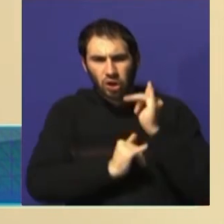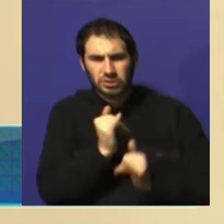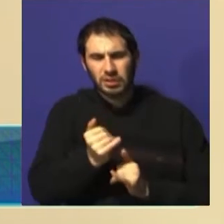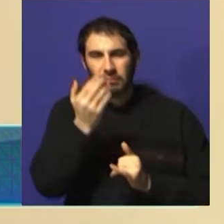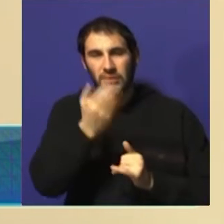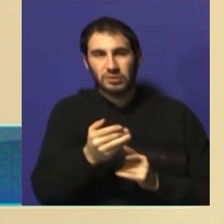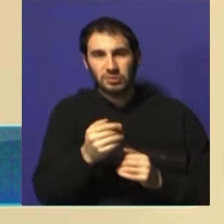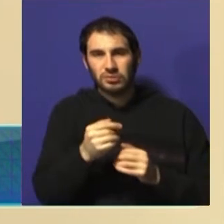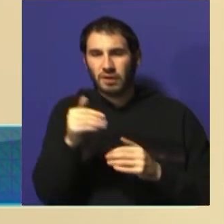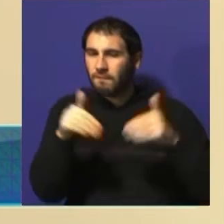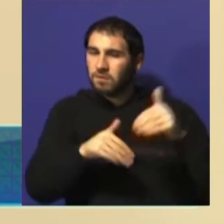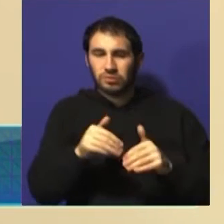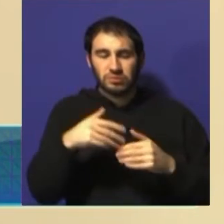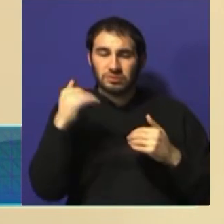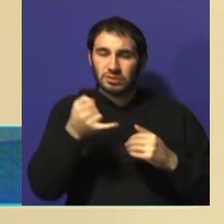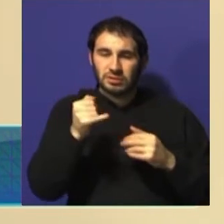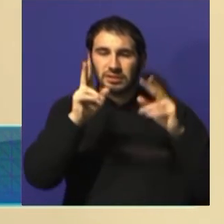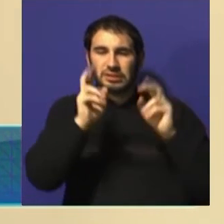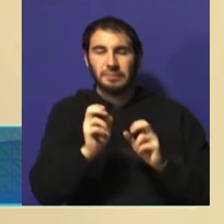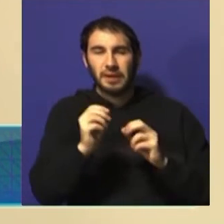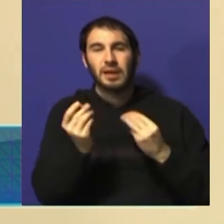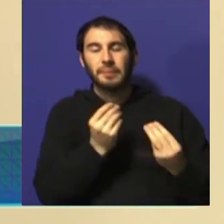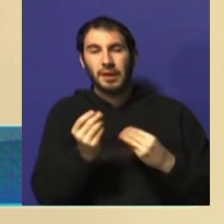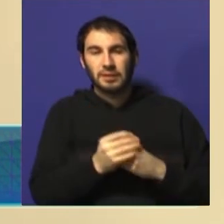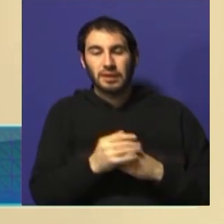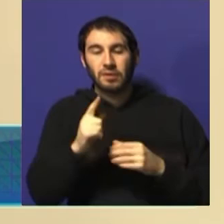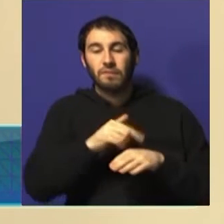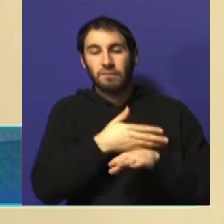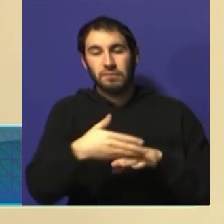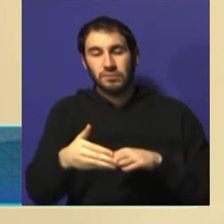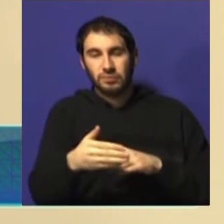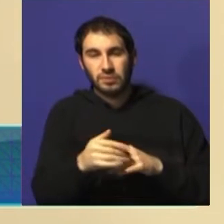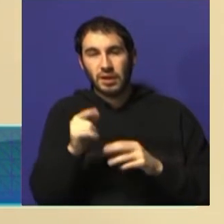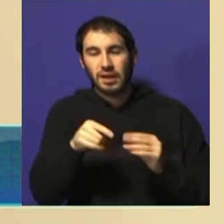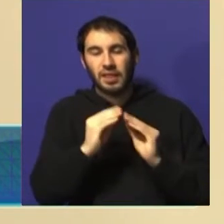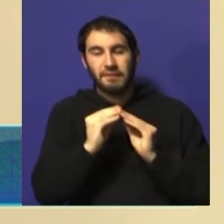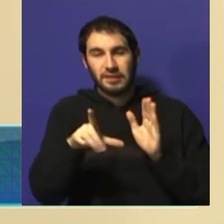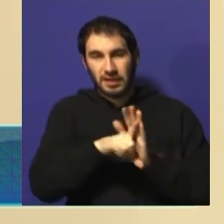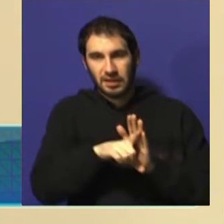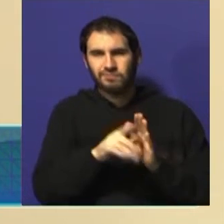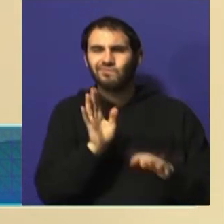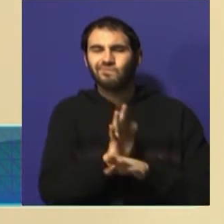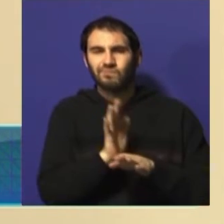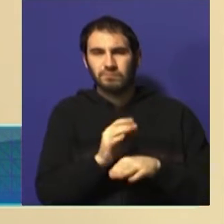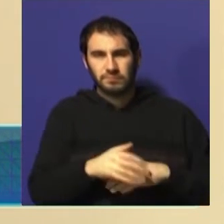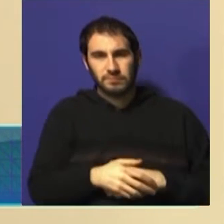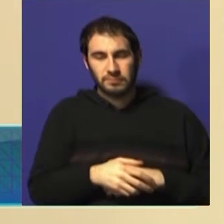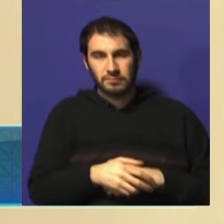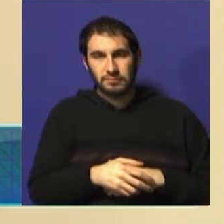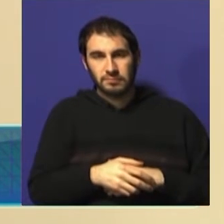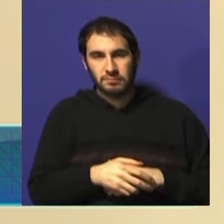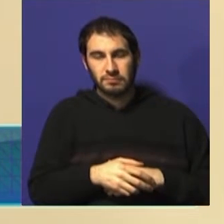iba a hacer torcer el voto respecto de lo que podía ocurrir en las próximas horas mientras se está tratando esa ley. ¿Qué quiero decir con esto?